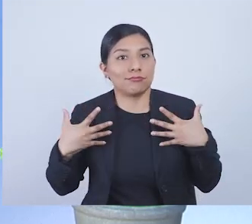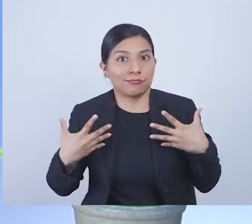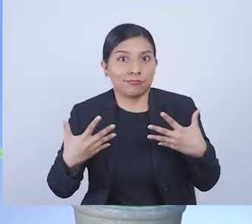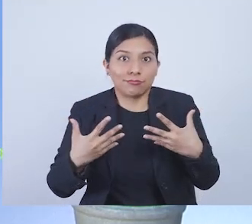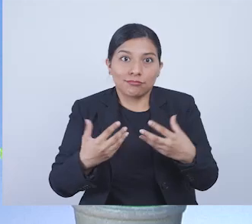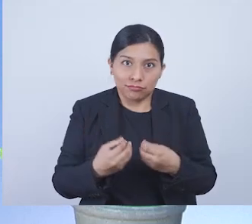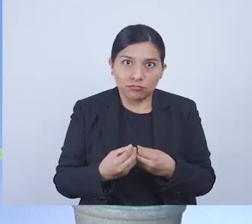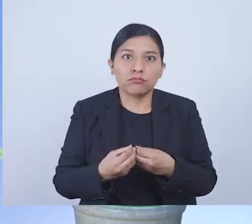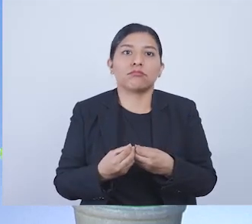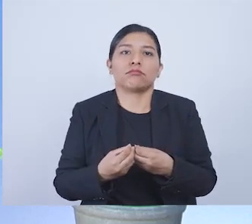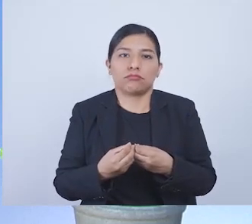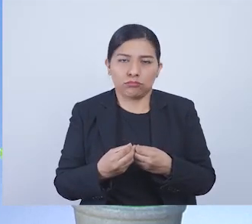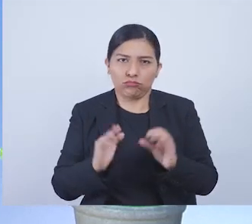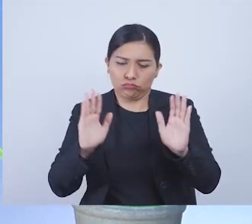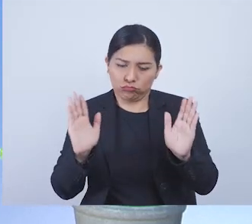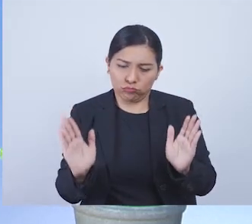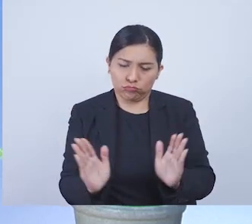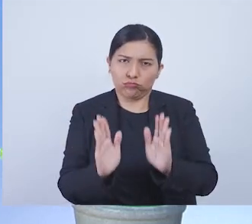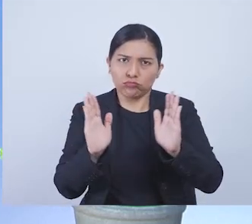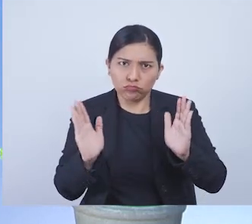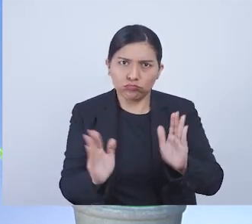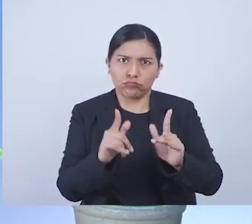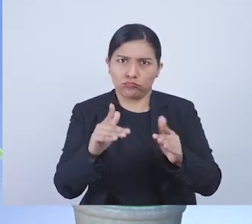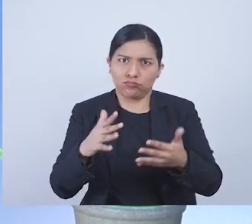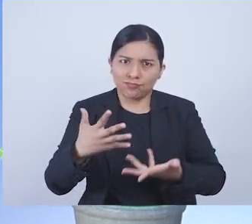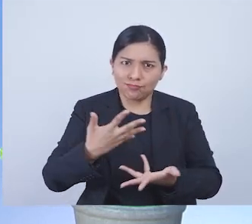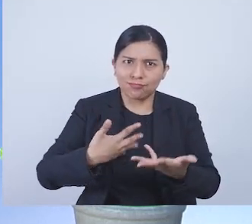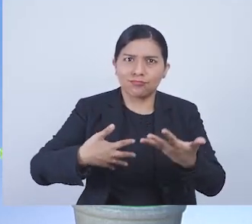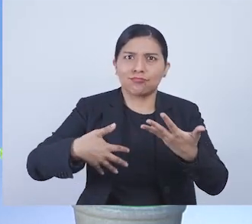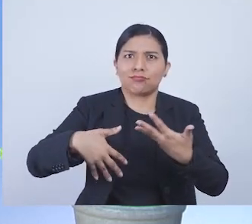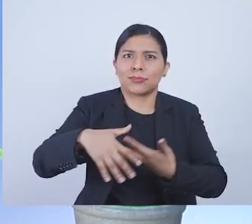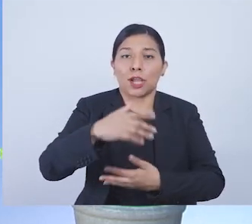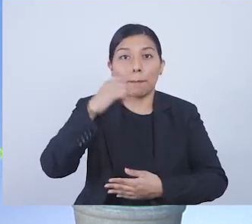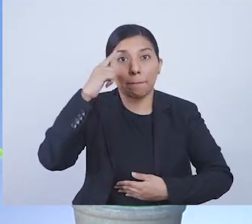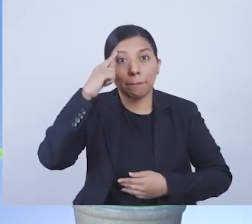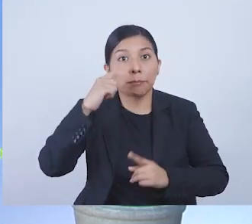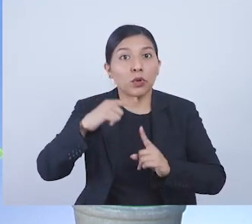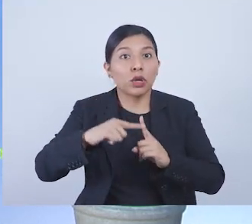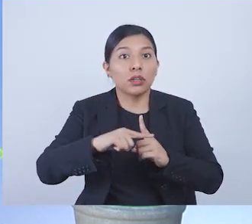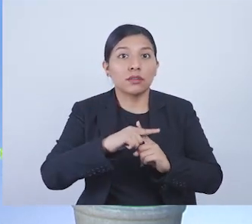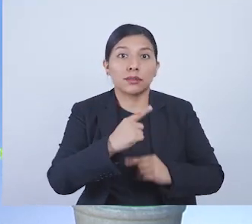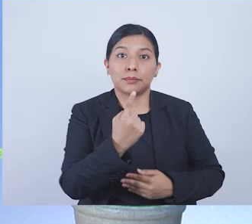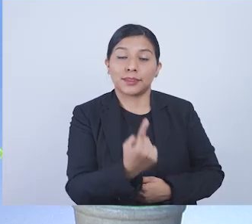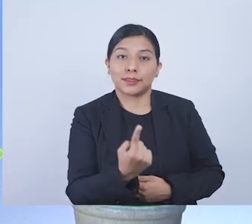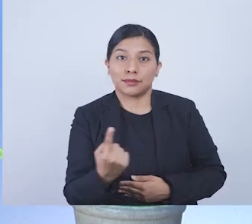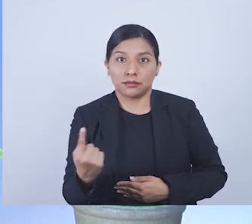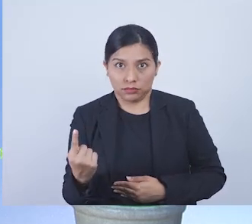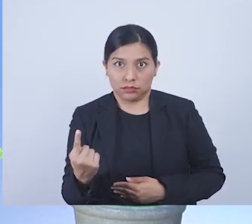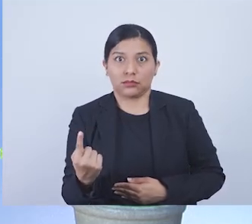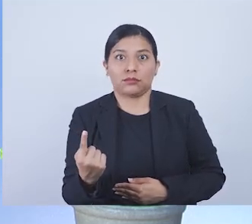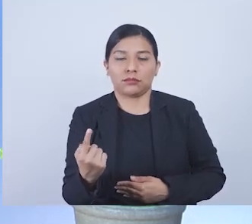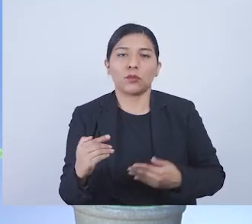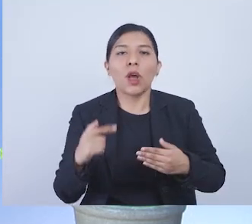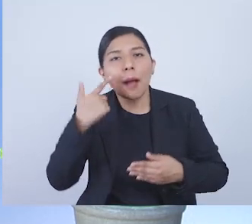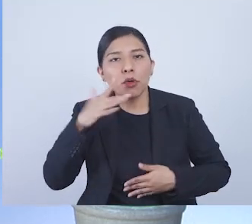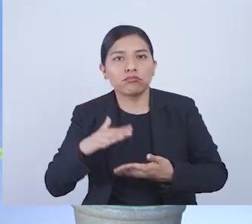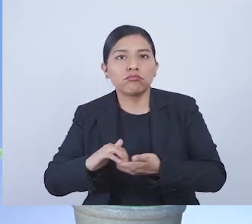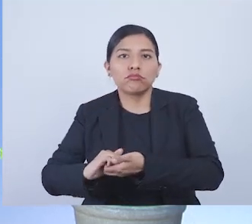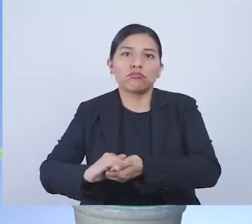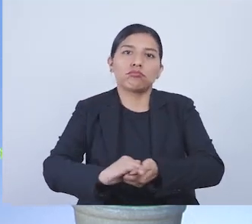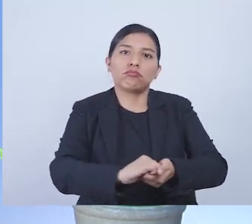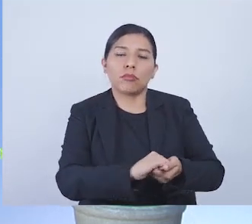Se estimula las propiedades sociales positivas del ser humano, como cuáles, la solidaridad,